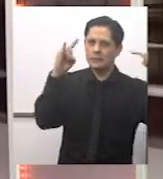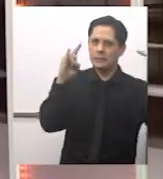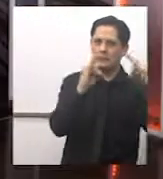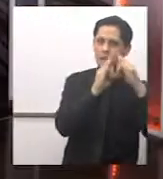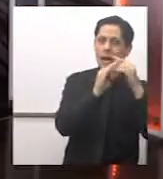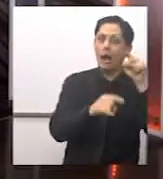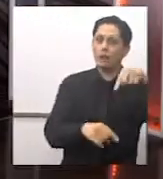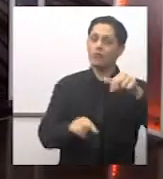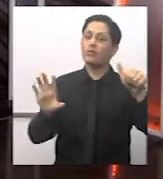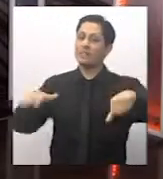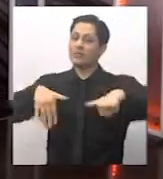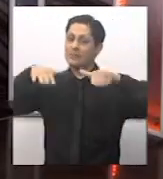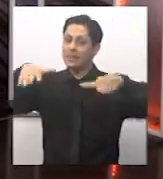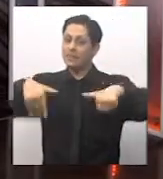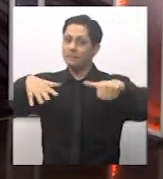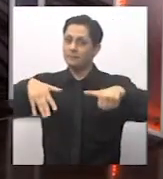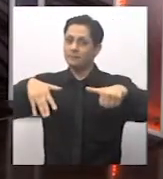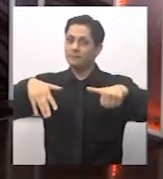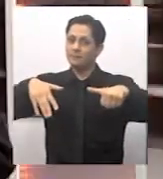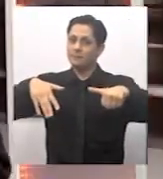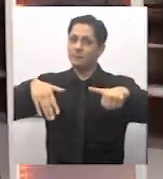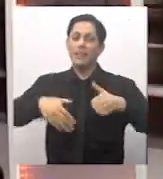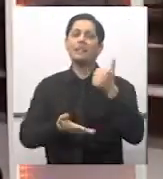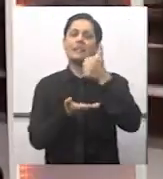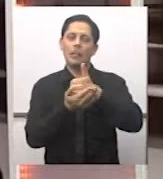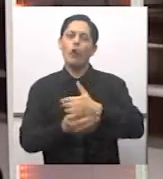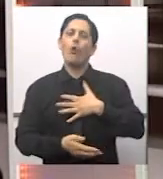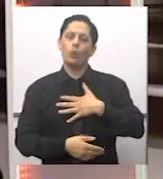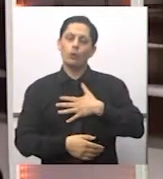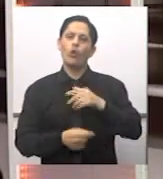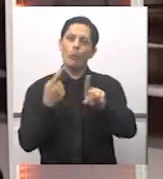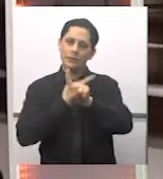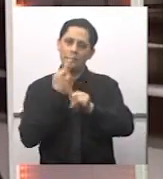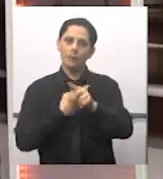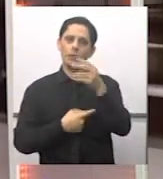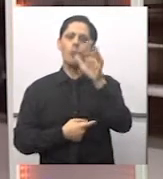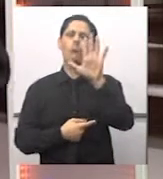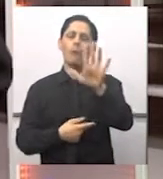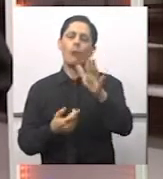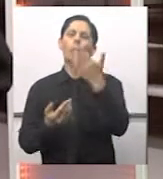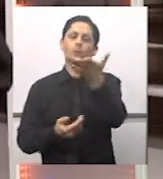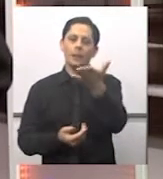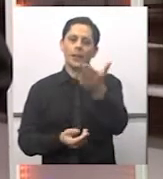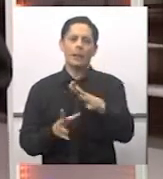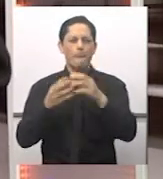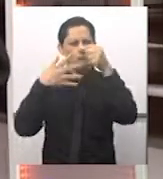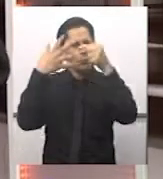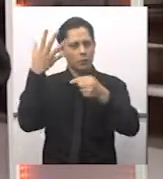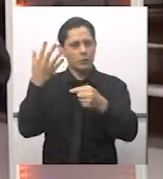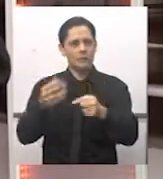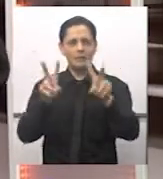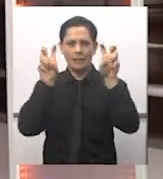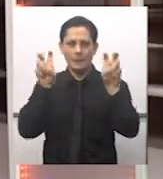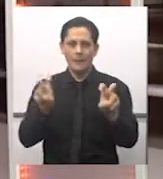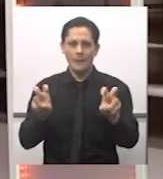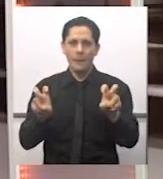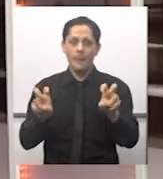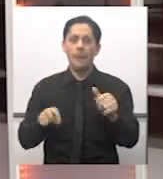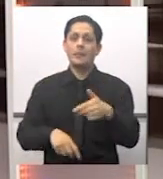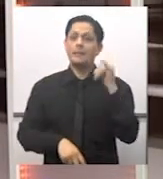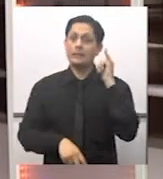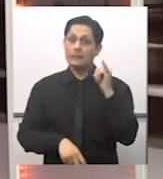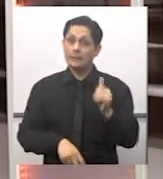conversar con usted. Quedan siempre muchos temas, pero la verdad que creo que ha sido contundente porque siempre es bueno poder analizar como bien dice usted, no solo ver la